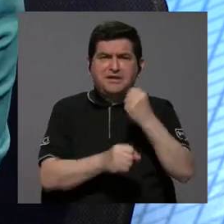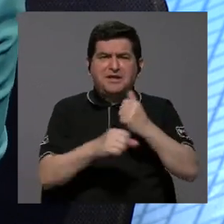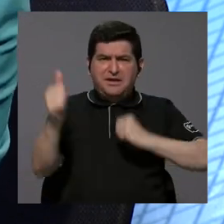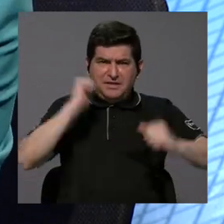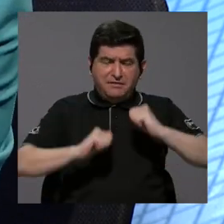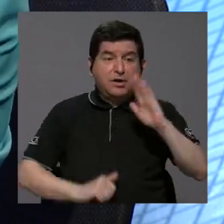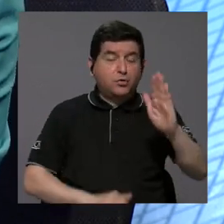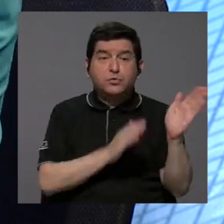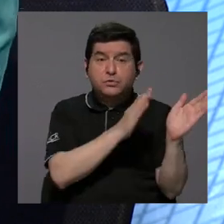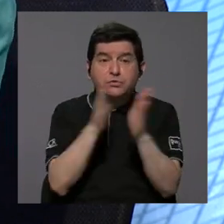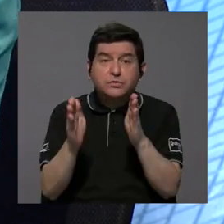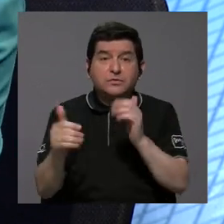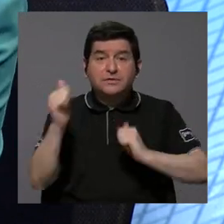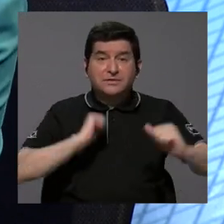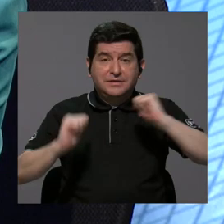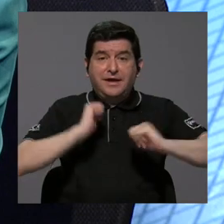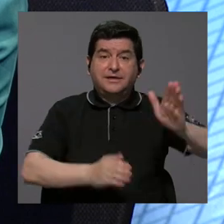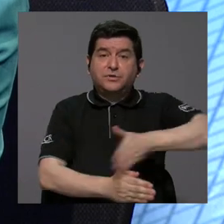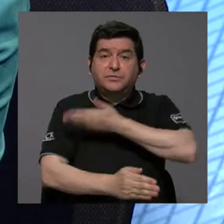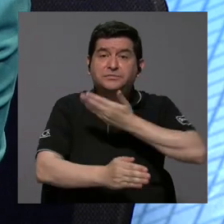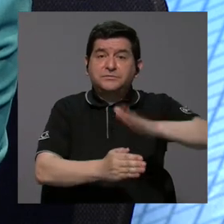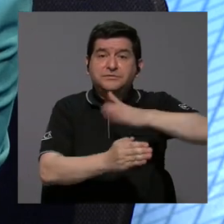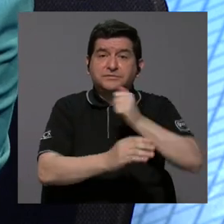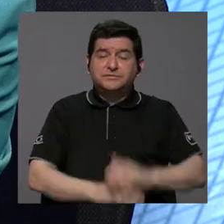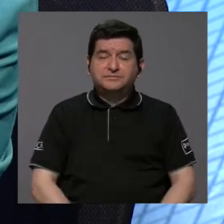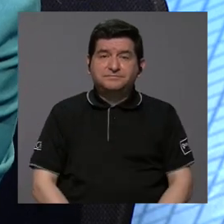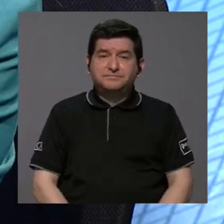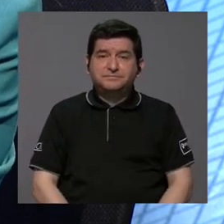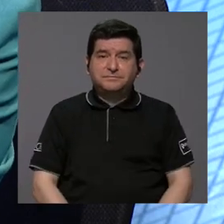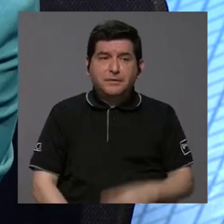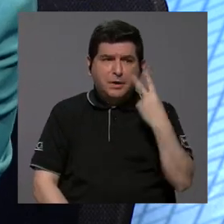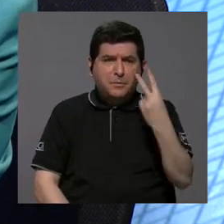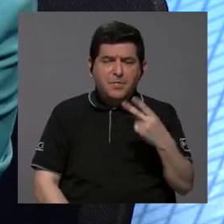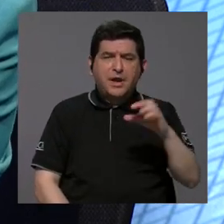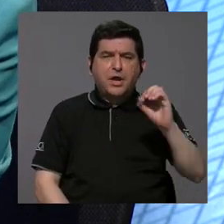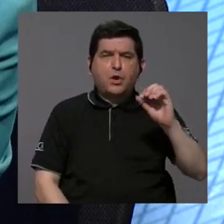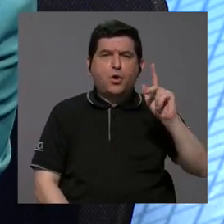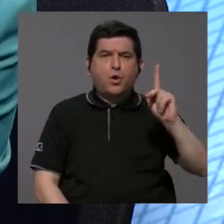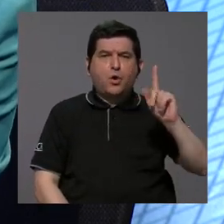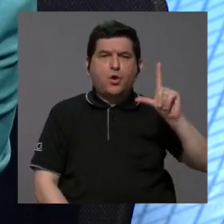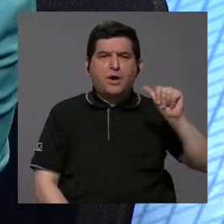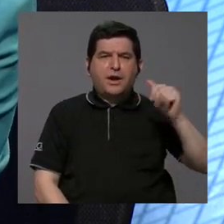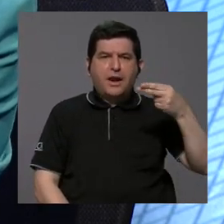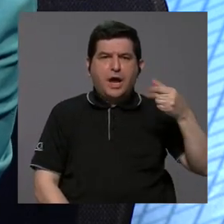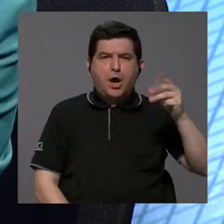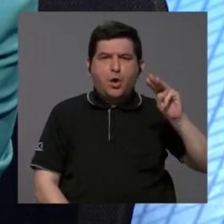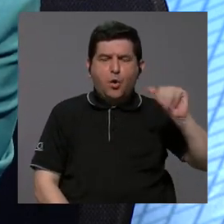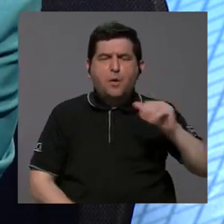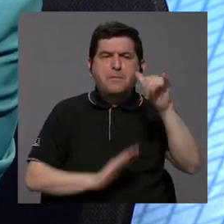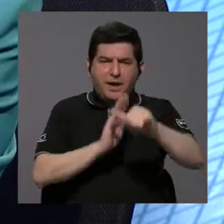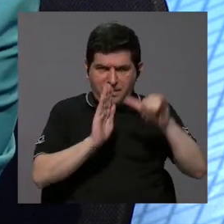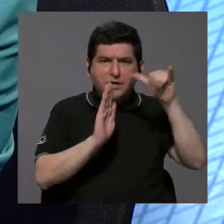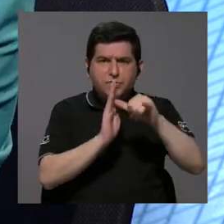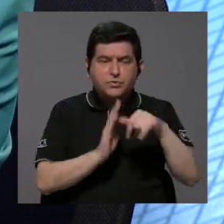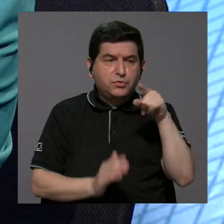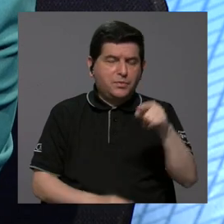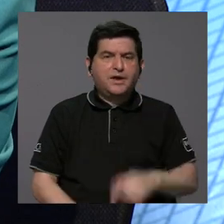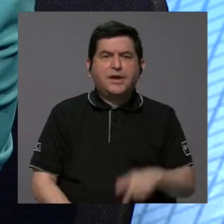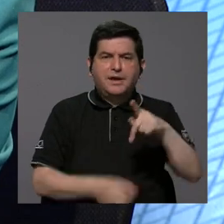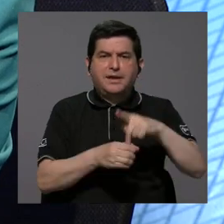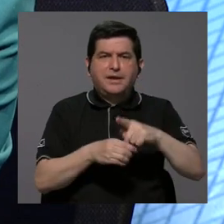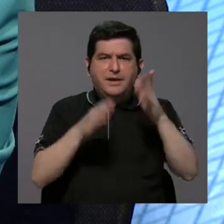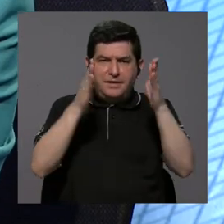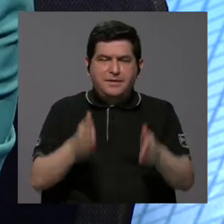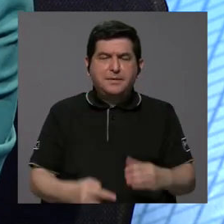su formación fue en teatro musical y de hecho pueden ver una versión de Oklahoma que creo que está en YouTube con él como